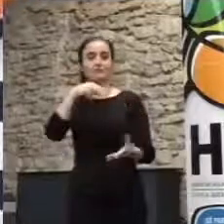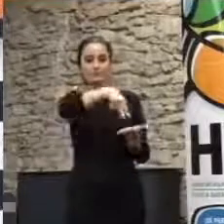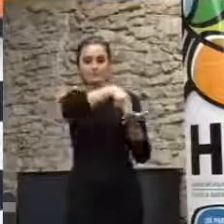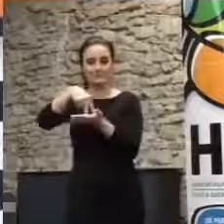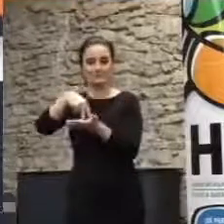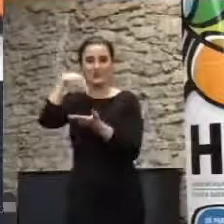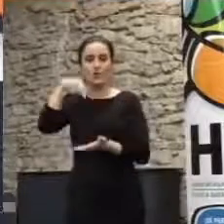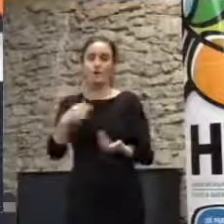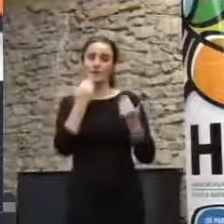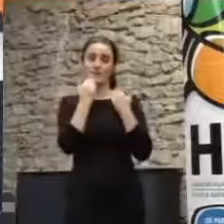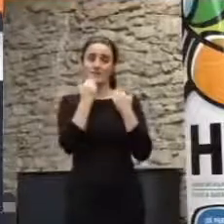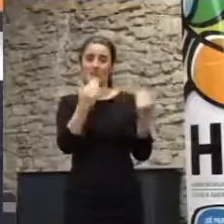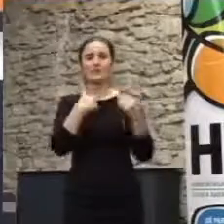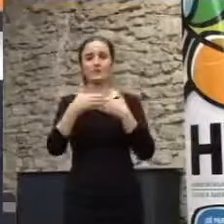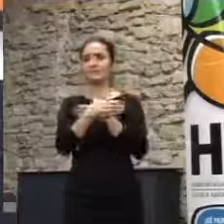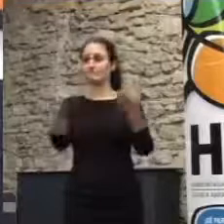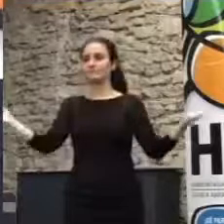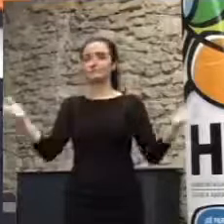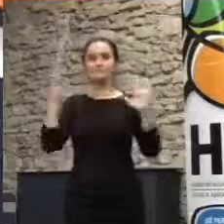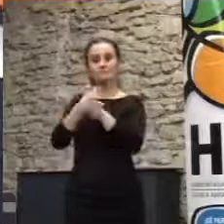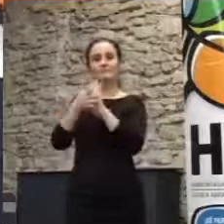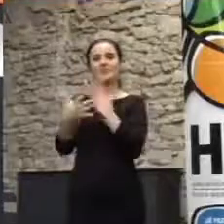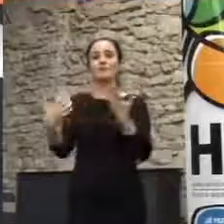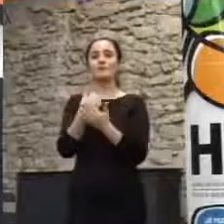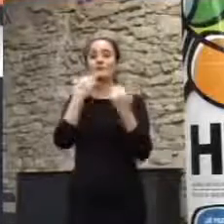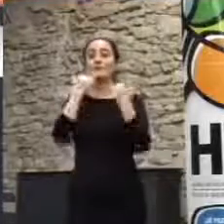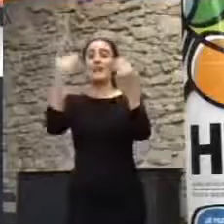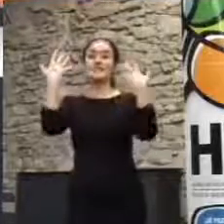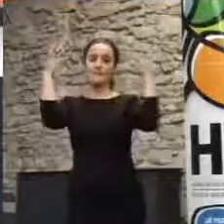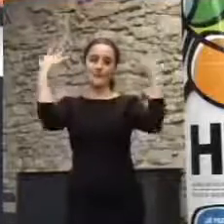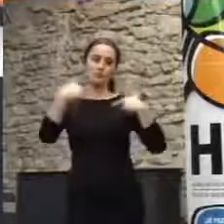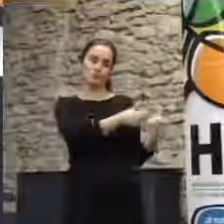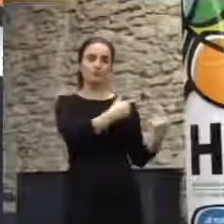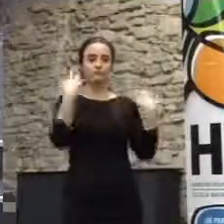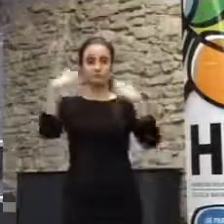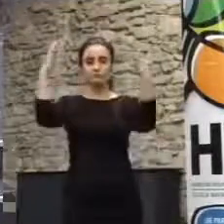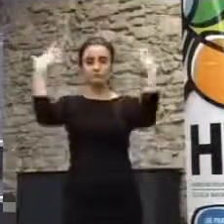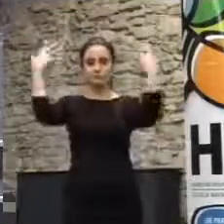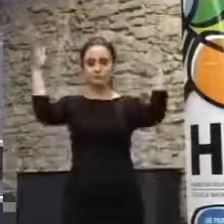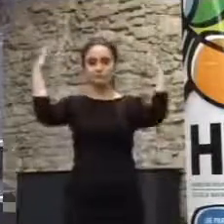hoy para mostrarse claramente ante todos y todas ustedes. Eskerrik asko y un aplauso para ellos.